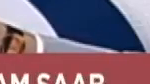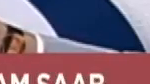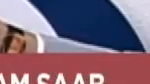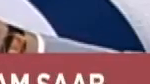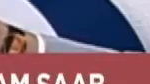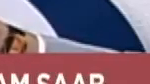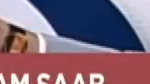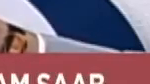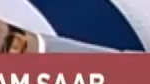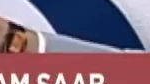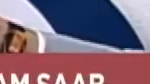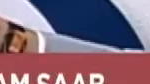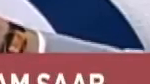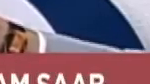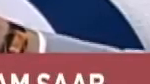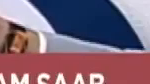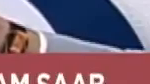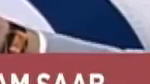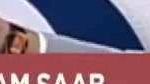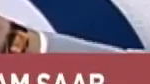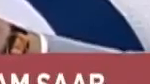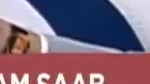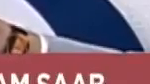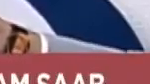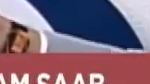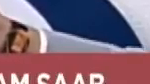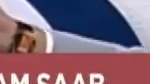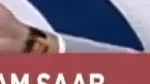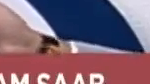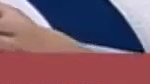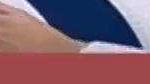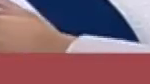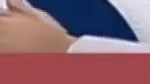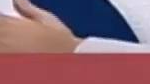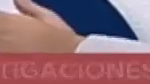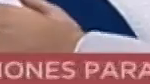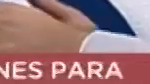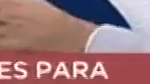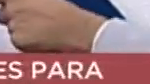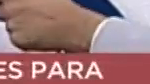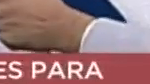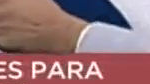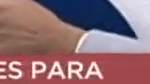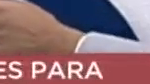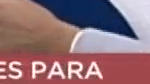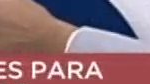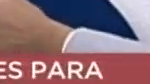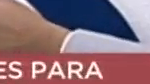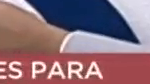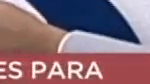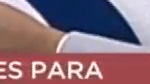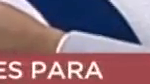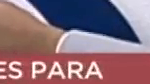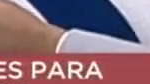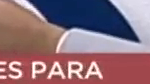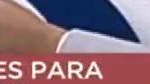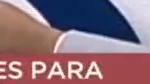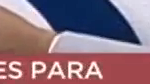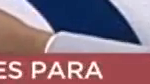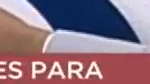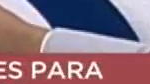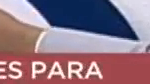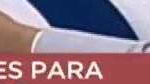2017 cuando intentó volar una sede del SEBIN, vean ustedes, y luego regresó a